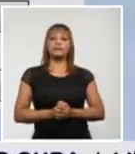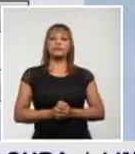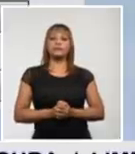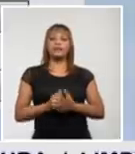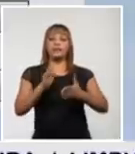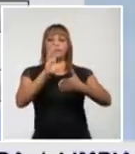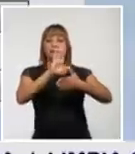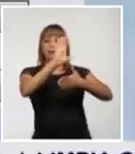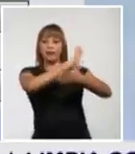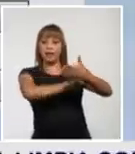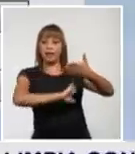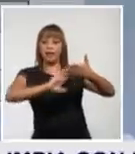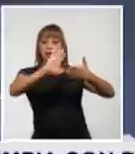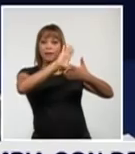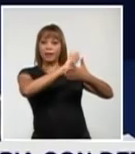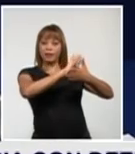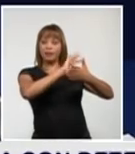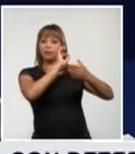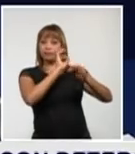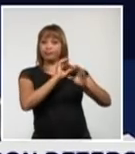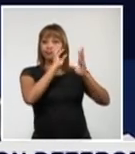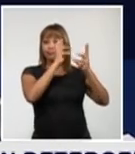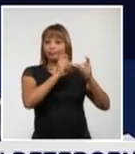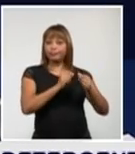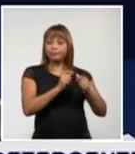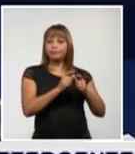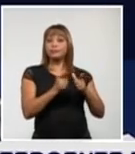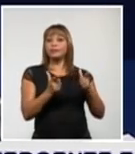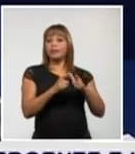Américas, que sigue aportando el